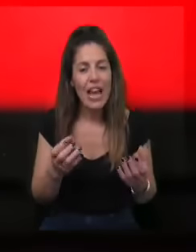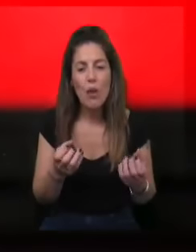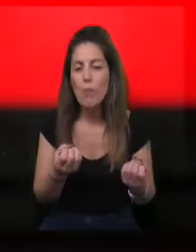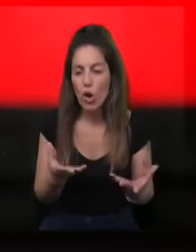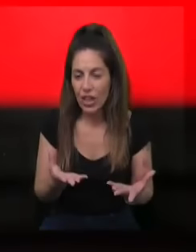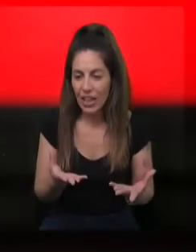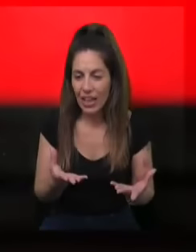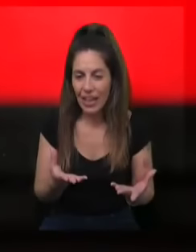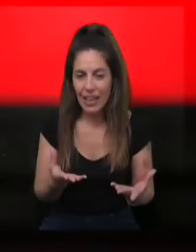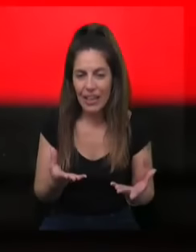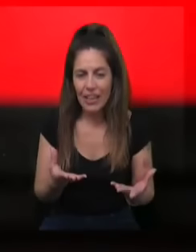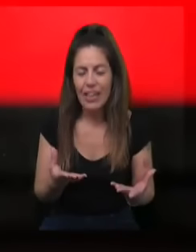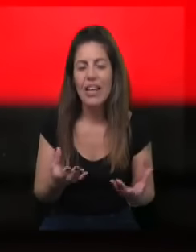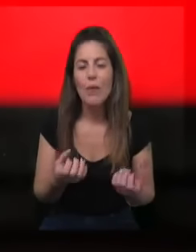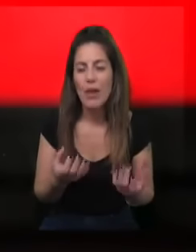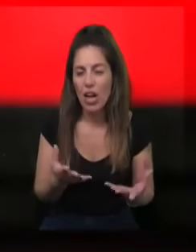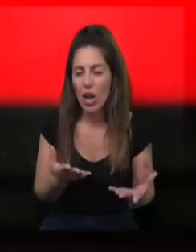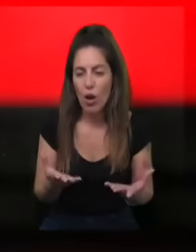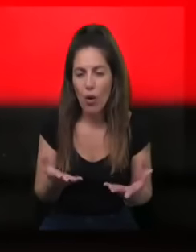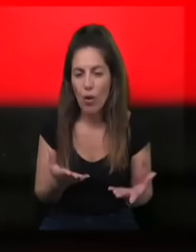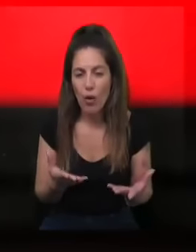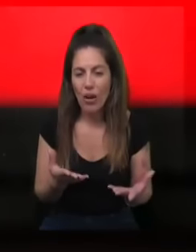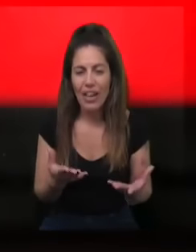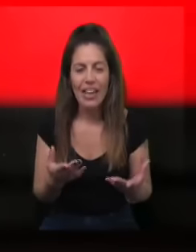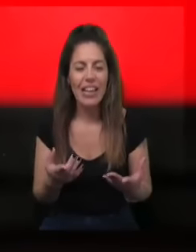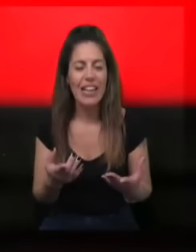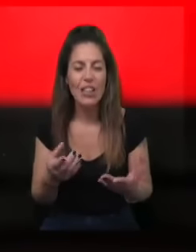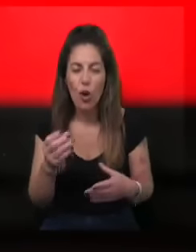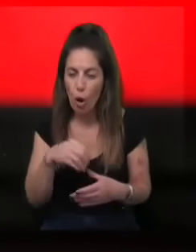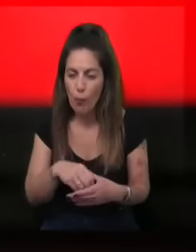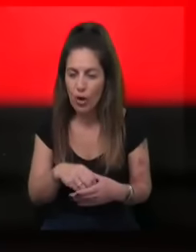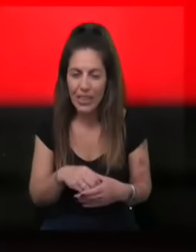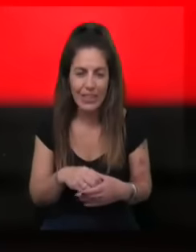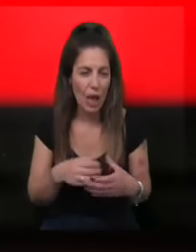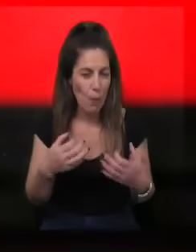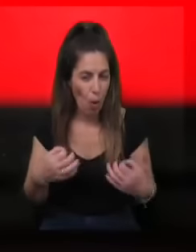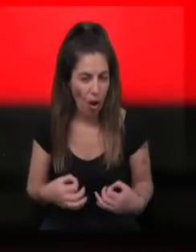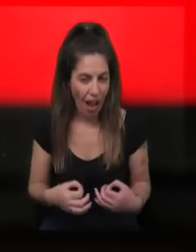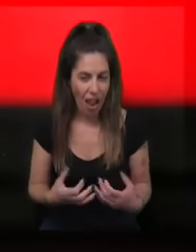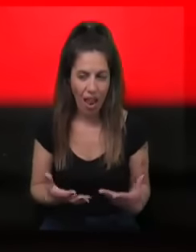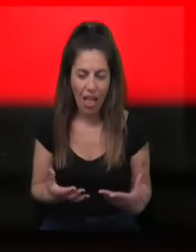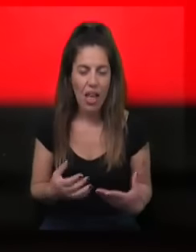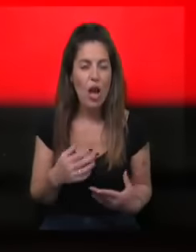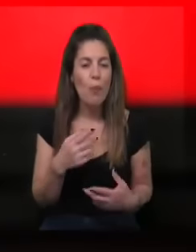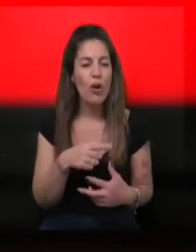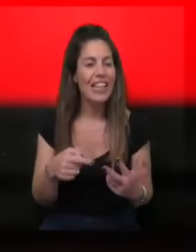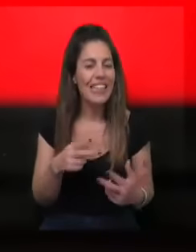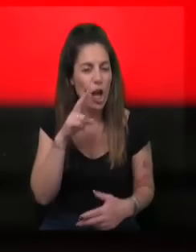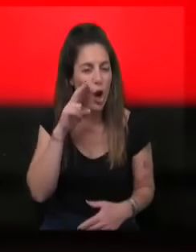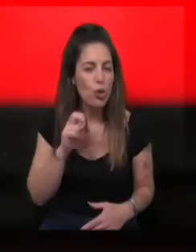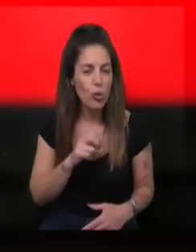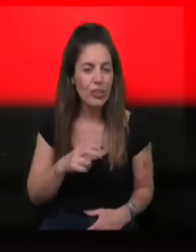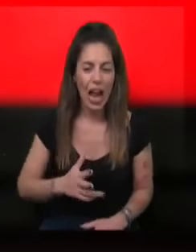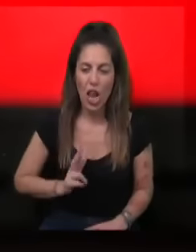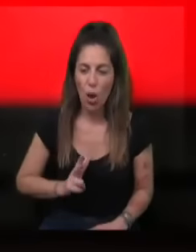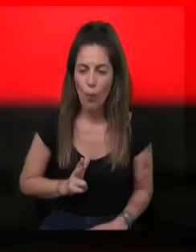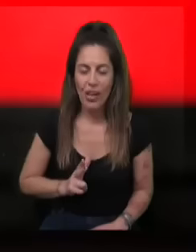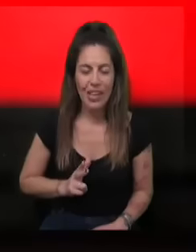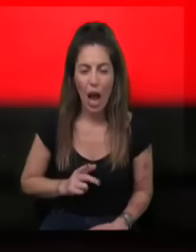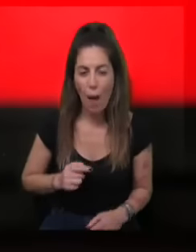medievales que son este que tienen un componente moral muy grande porque hay tres conductas que la humanidad ha